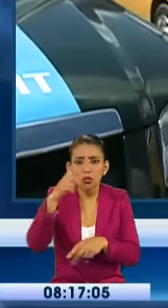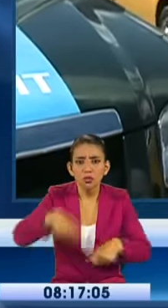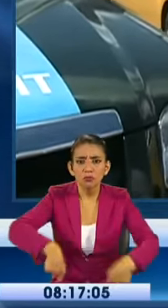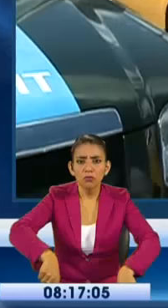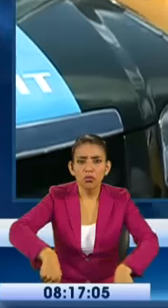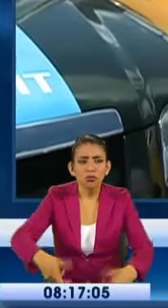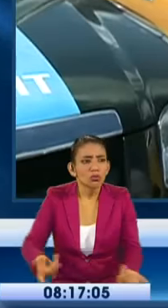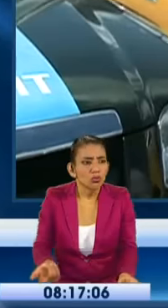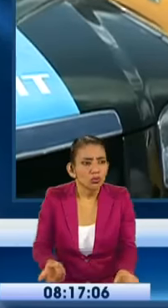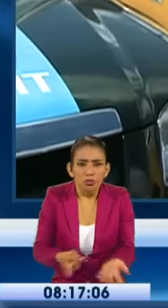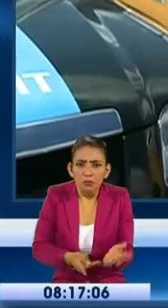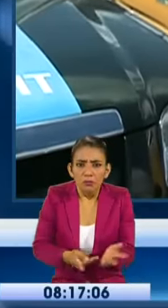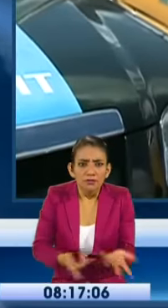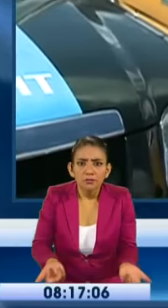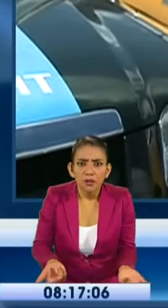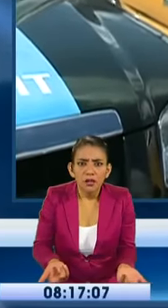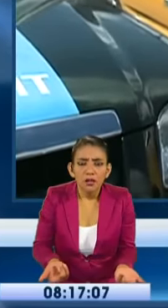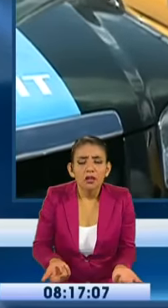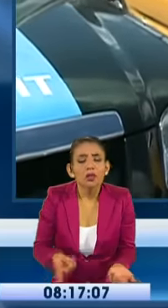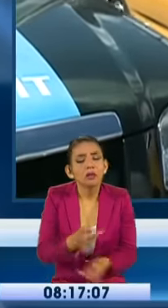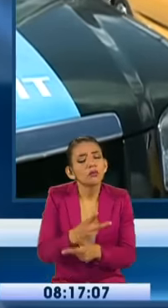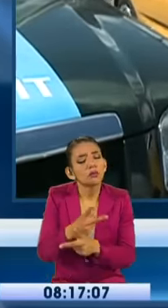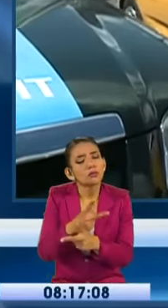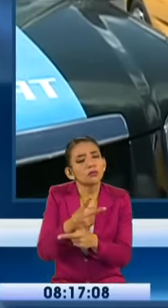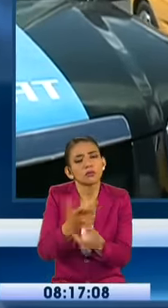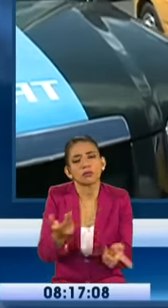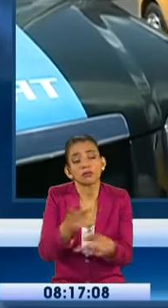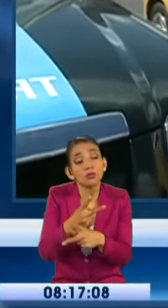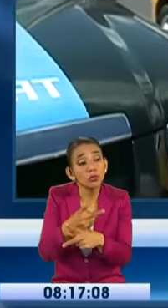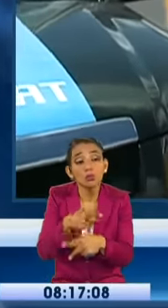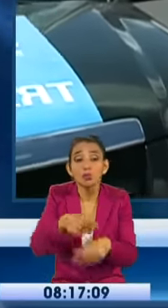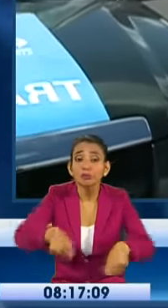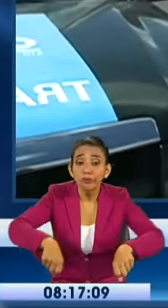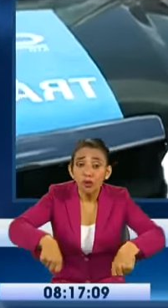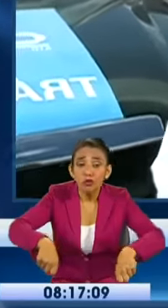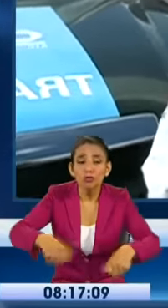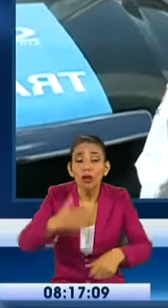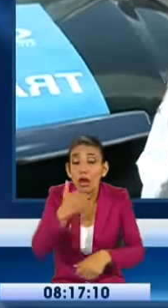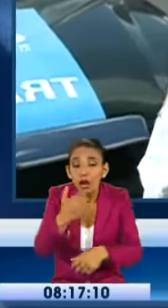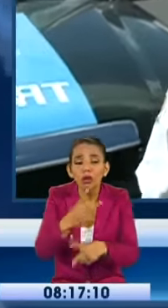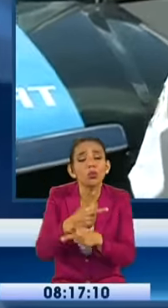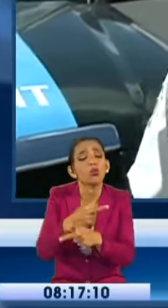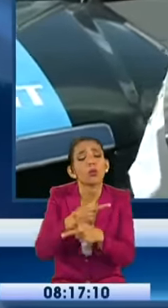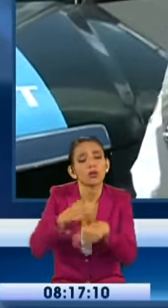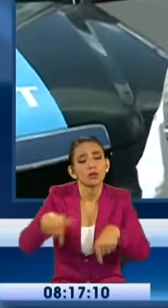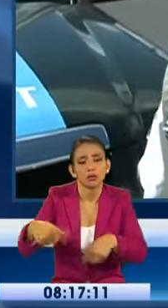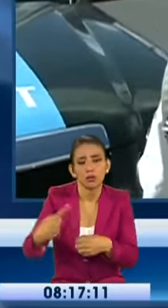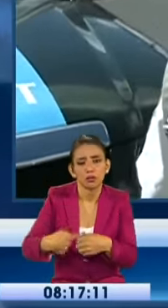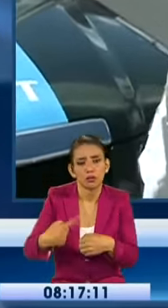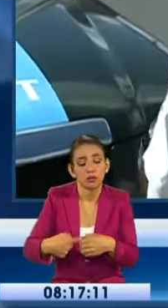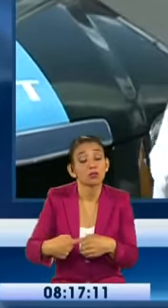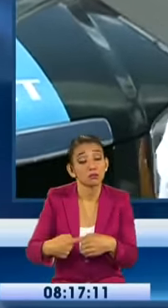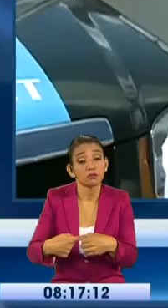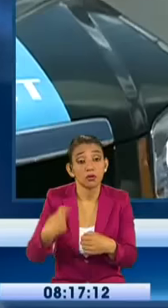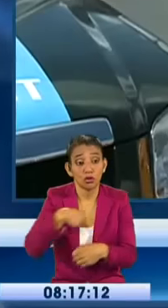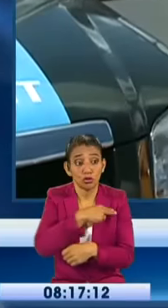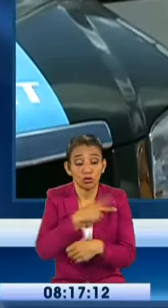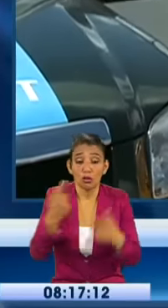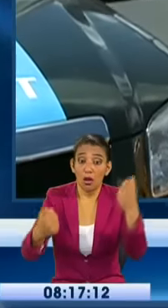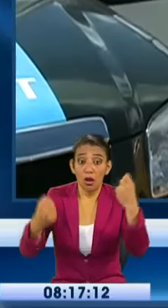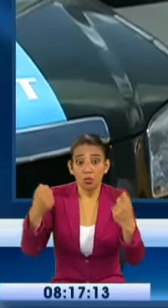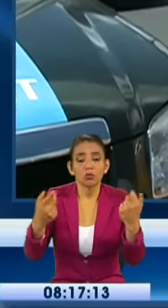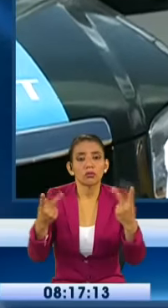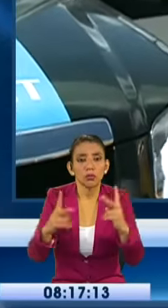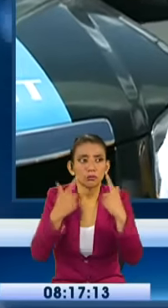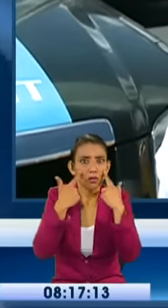motocicleta. ¿Qué mismo sucedió? Prudencia, por favor, a las personas que manejan motos en nuestra ciudad y nosotros que manejamos autos también